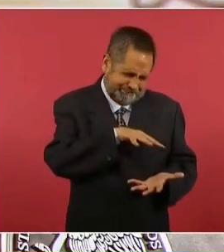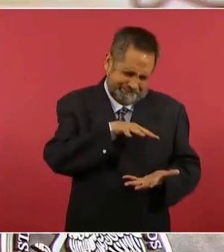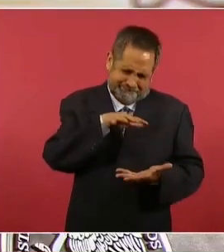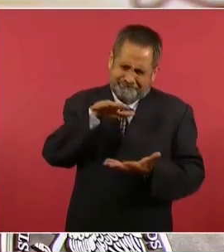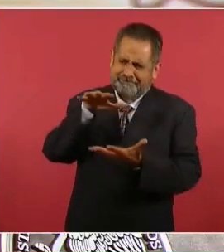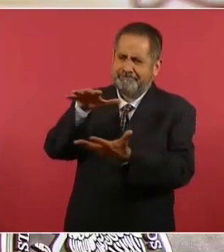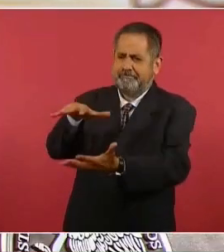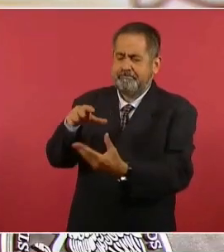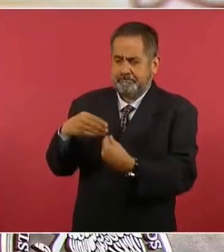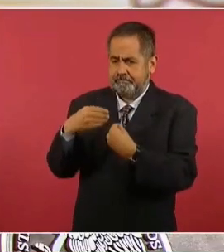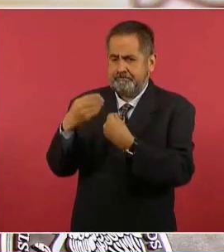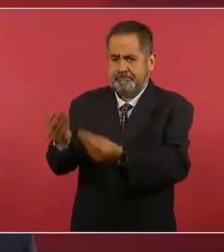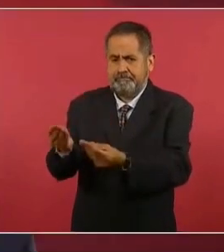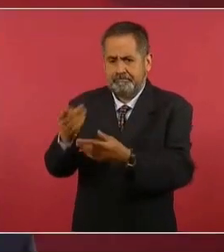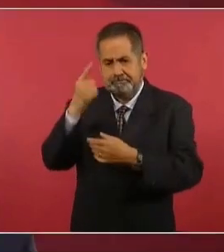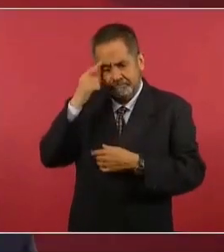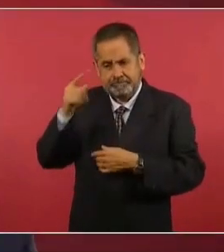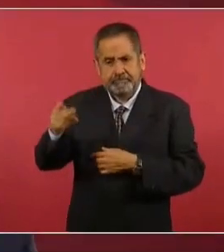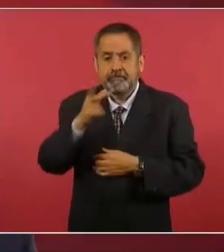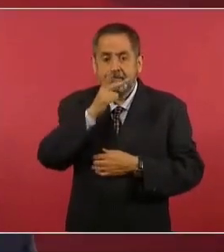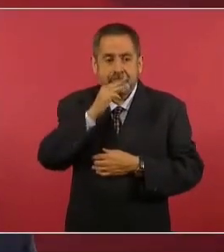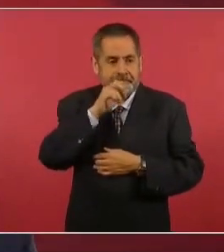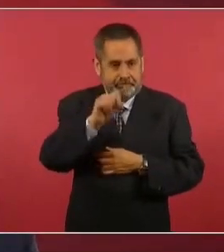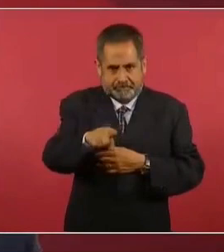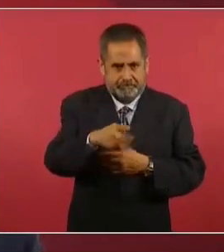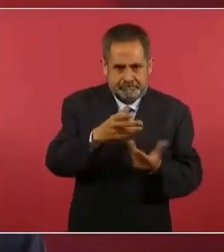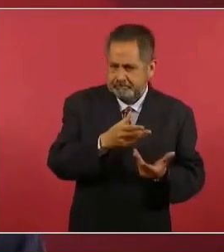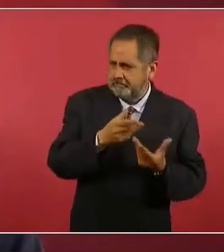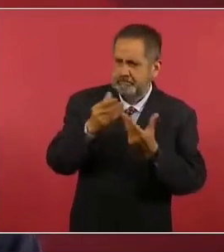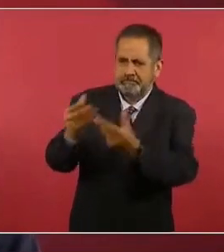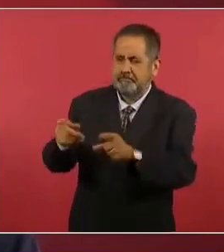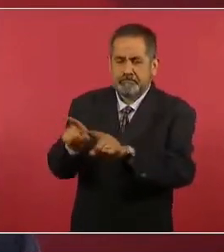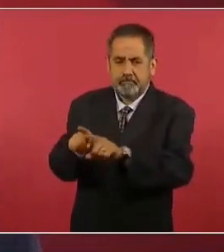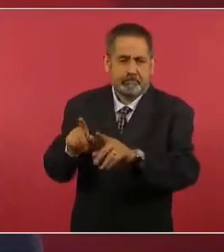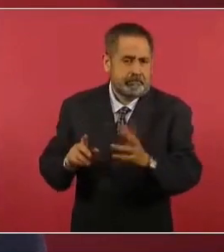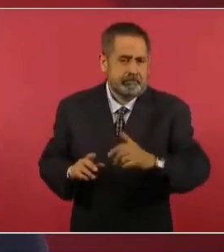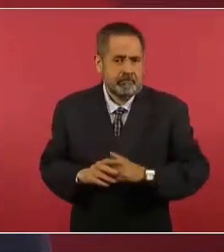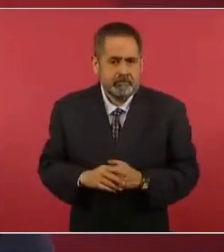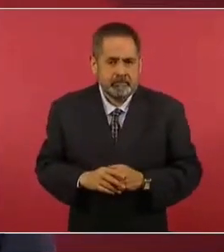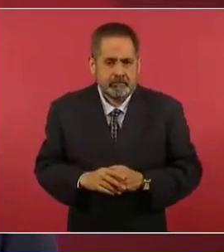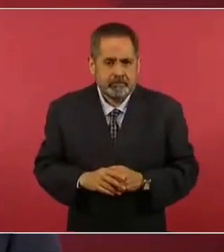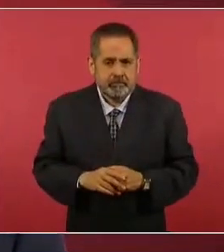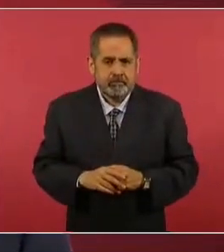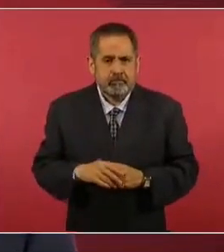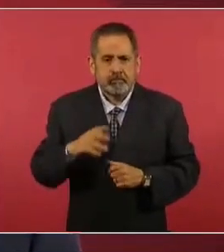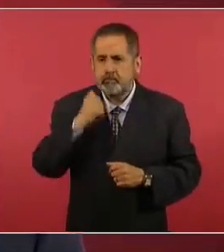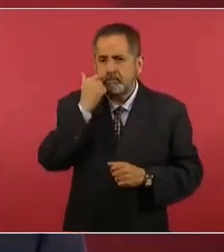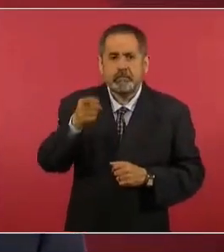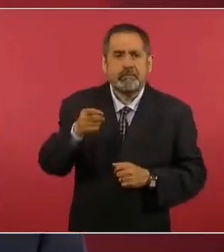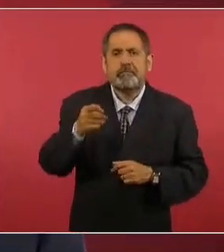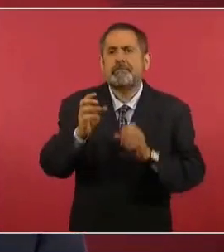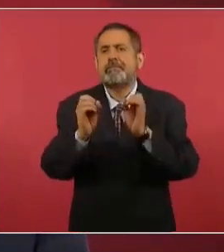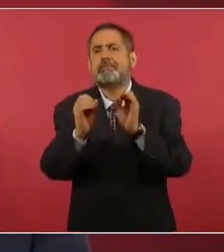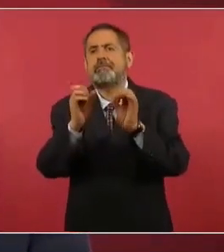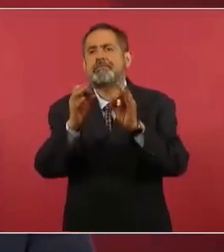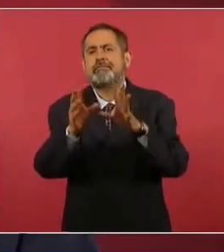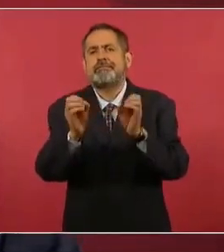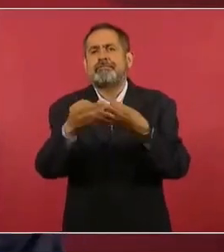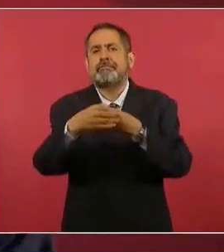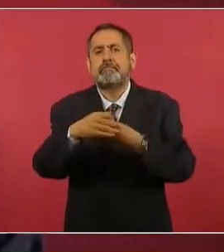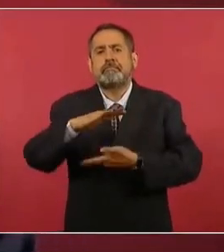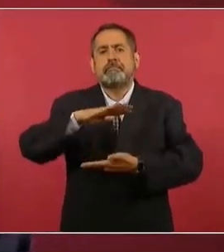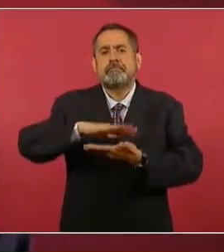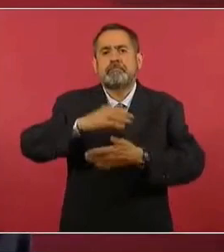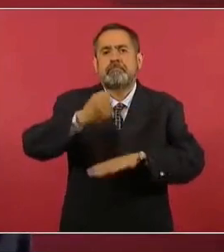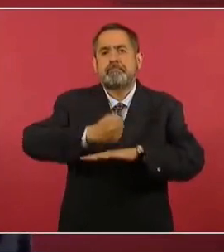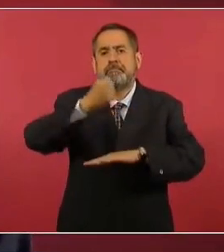las evidencias que presentamos a los padres y madres de familia. No quisimos entregarla en oficialidad de partes, eso sería un absurdo,